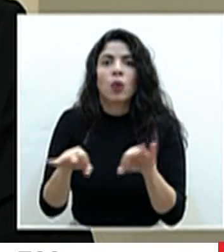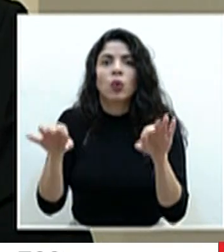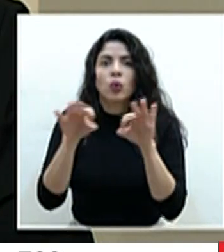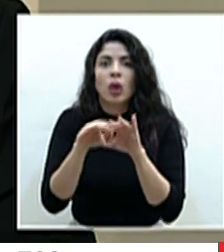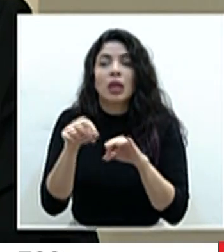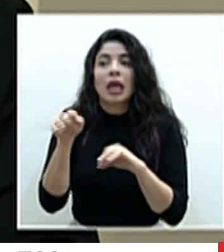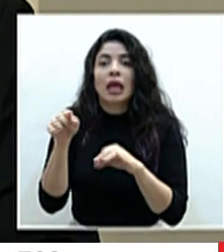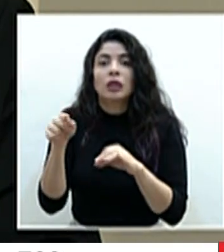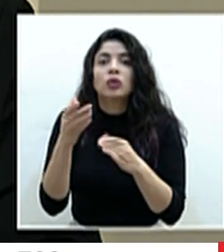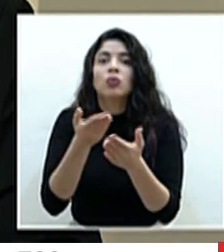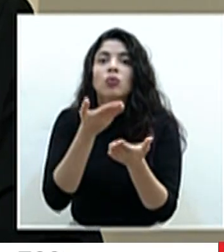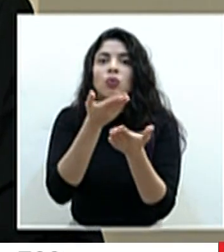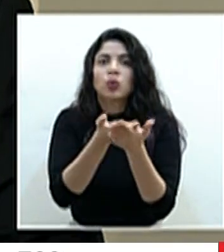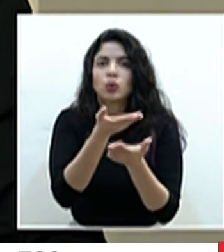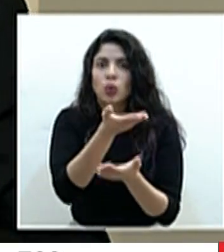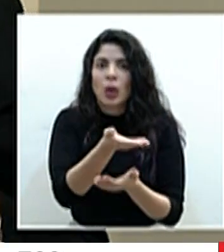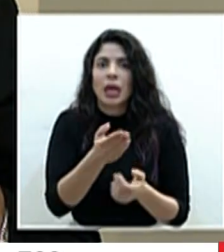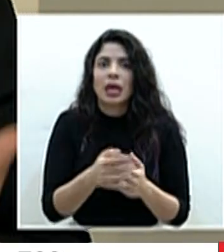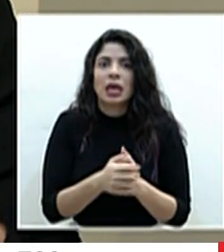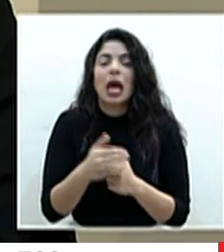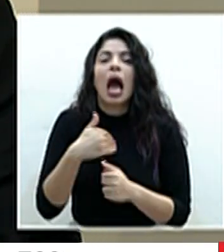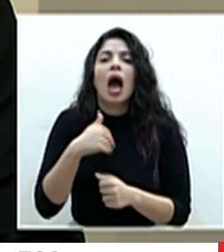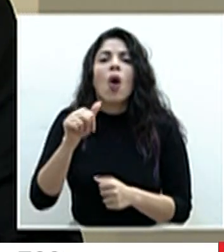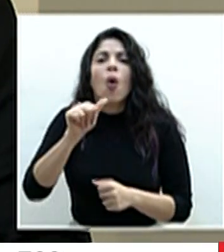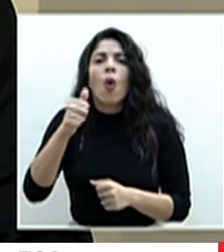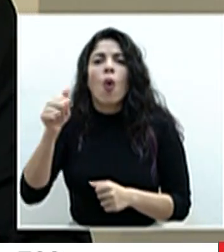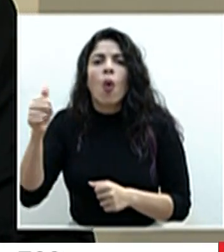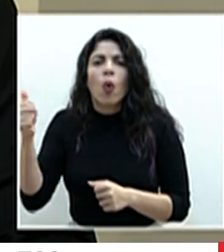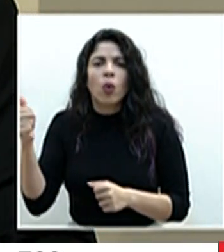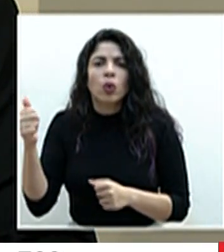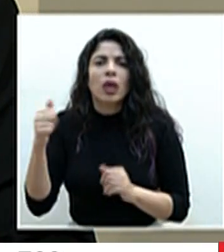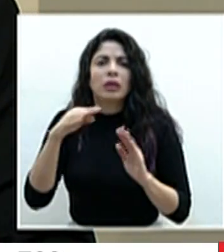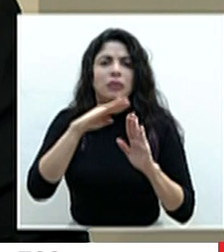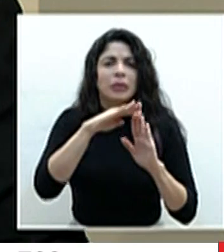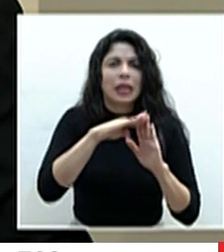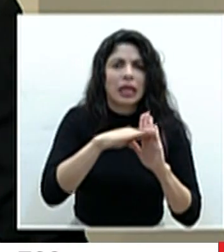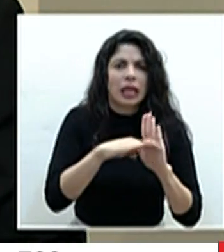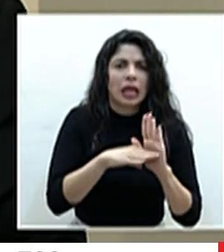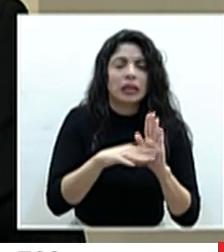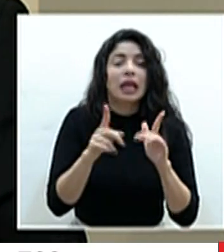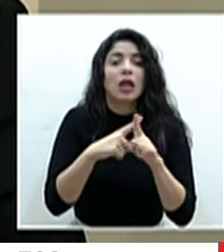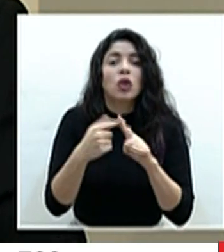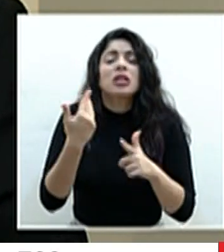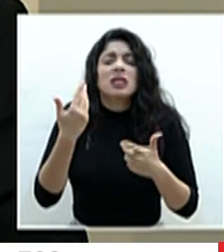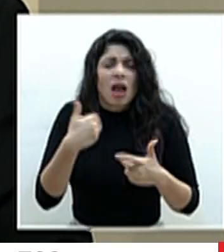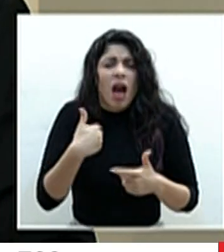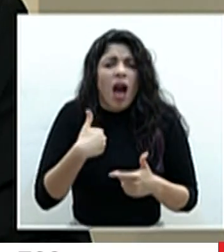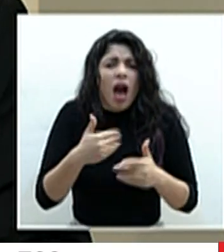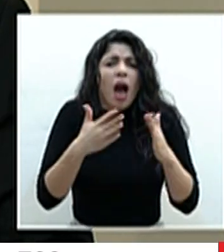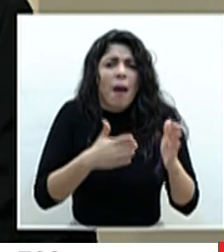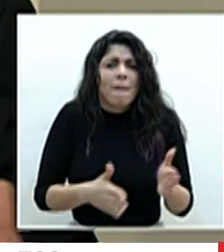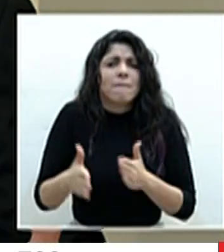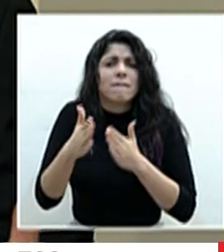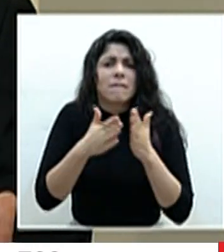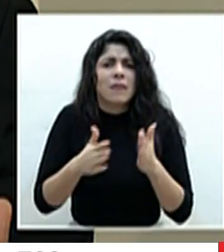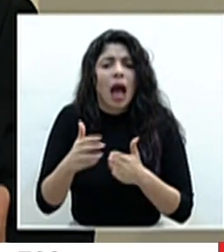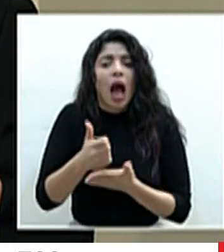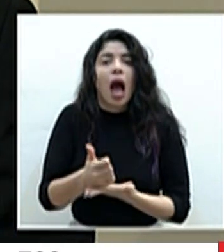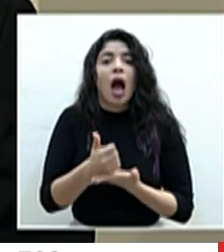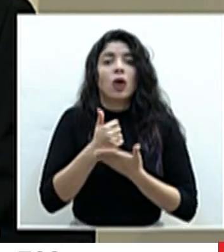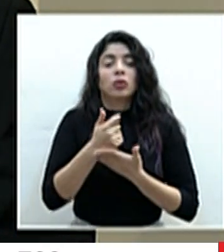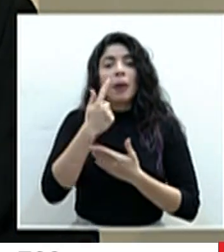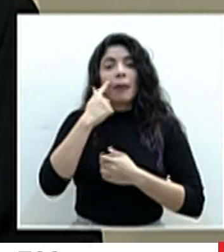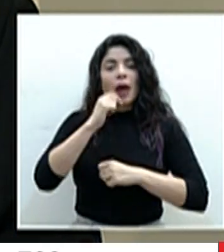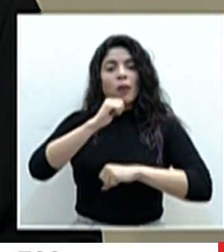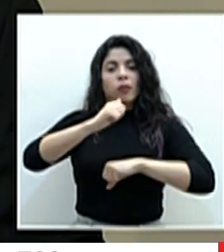hemos puesto allí. Y hay otra serie de medidas que están. Entonces, hay un plan, como hemos dicho, que nos permite consolidar el